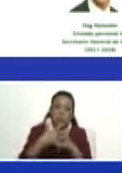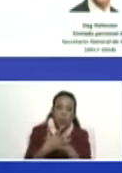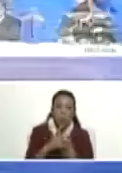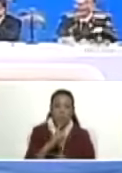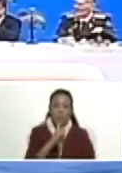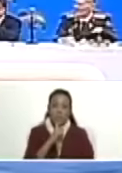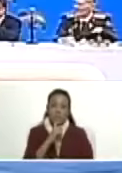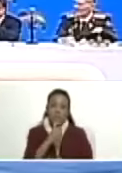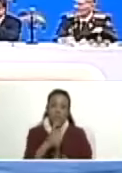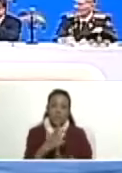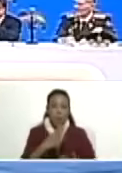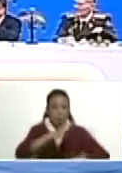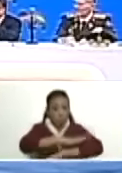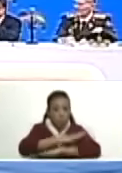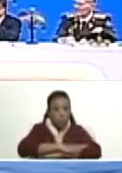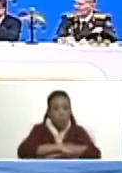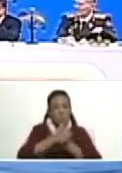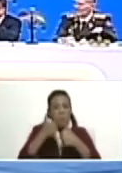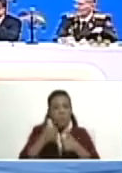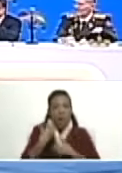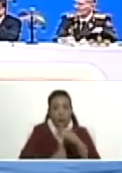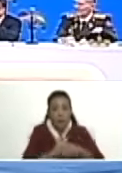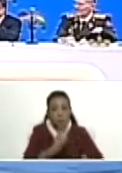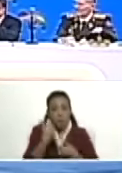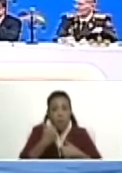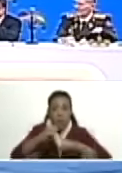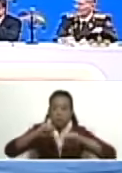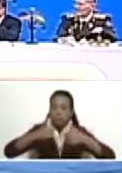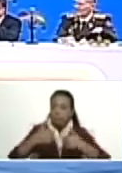complejo, tan peliagudo, tan difícil,